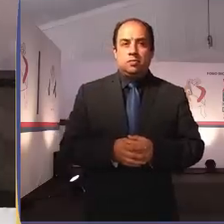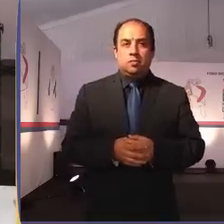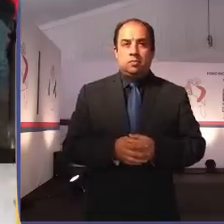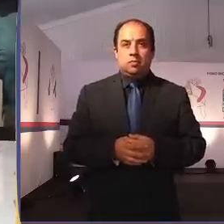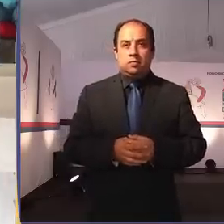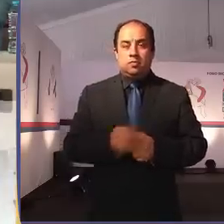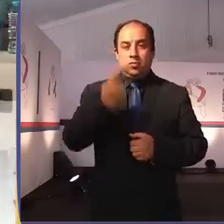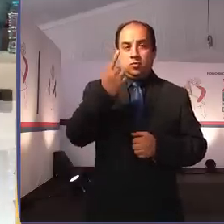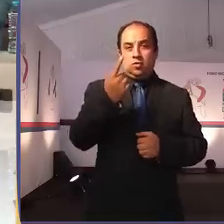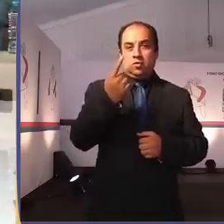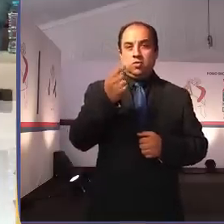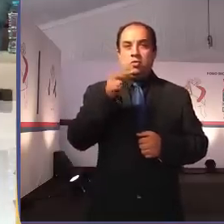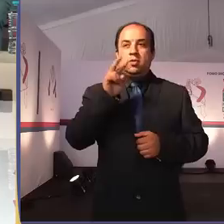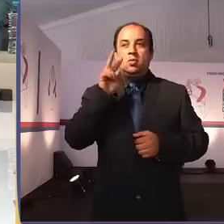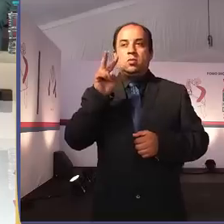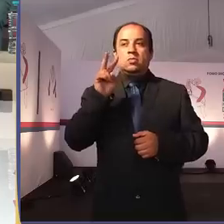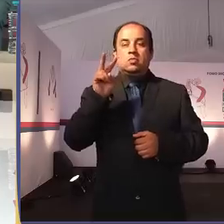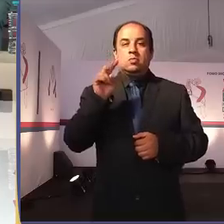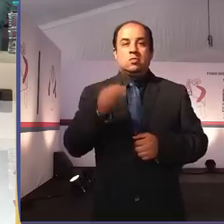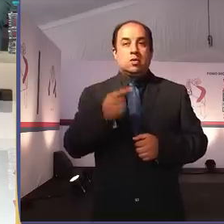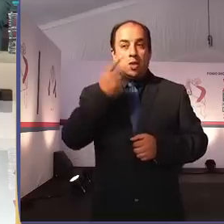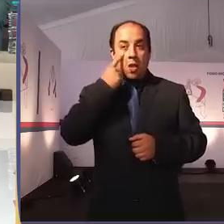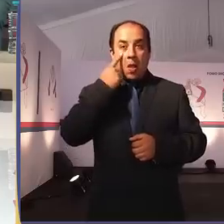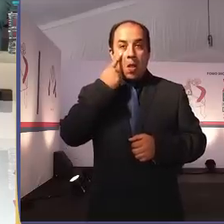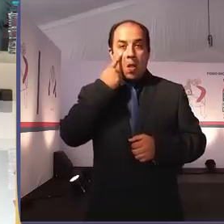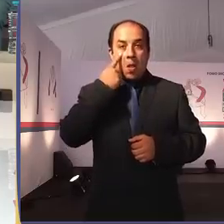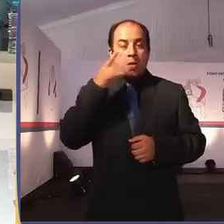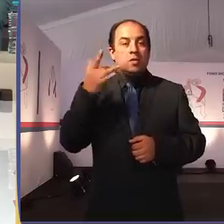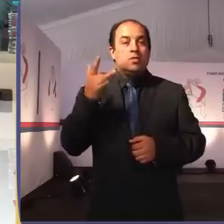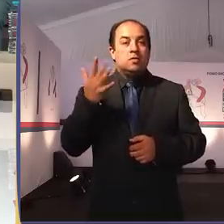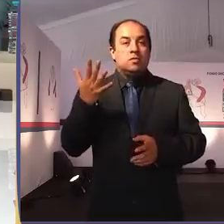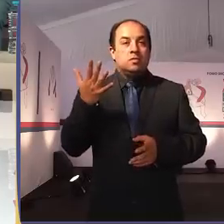Bueno, aquí hay uno, hay como 10. Los ojitos, a ver.